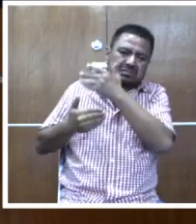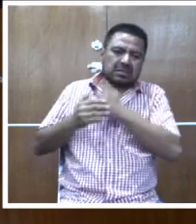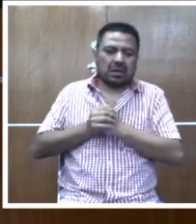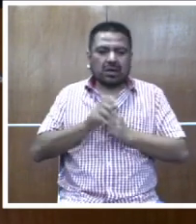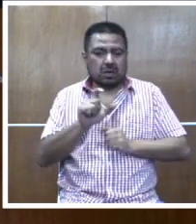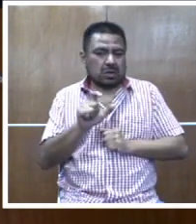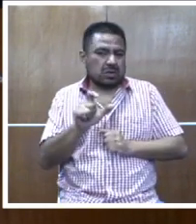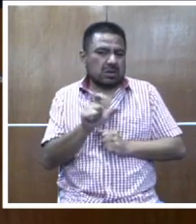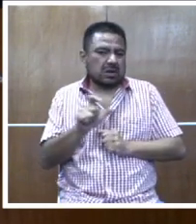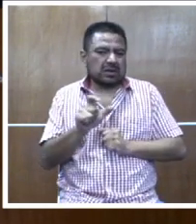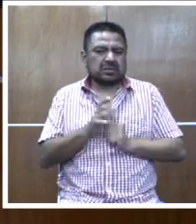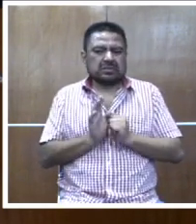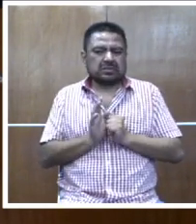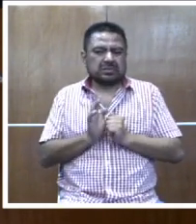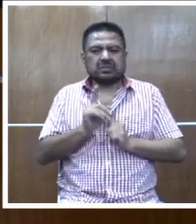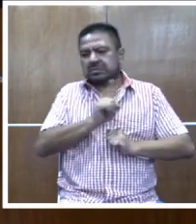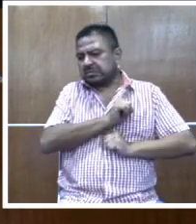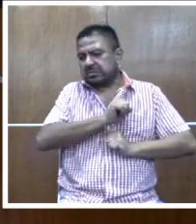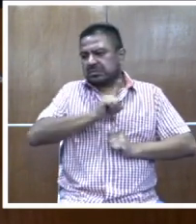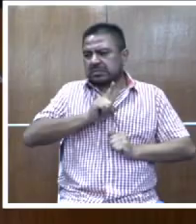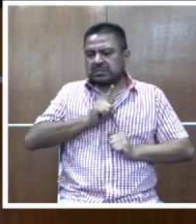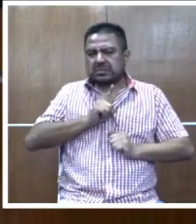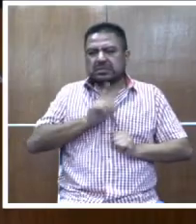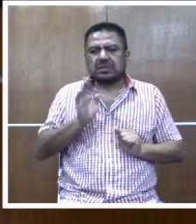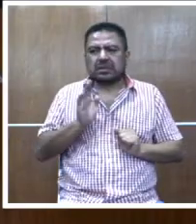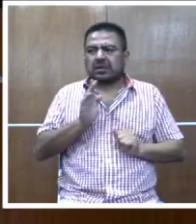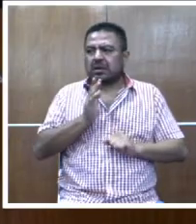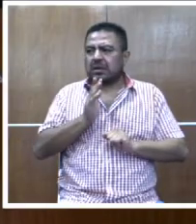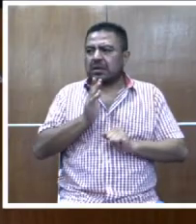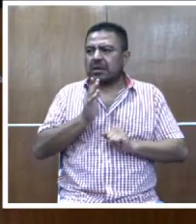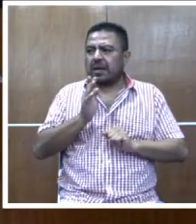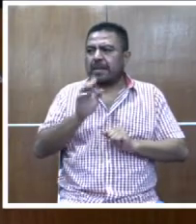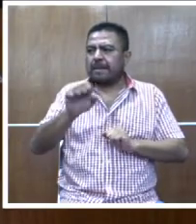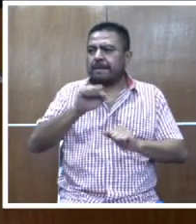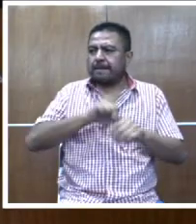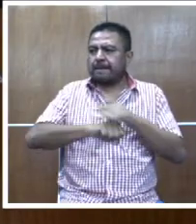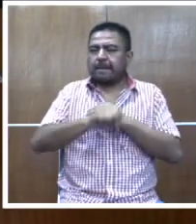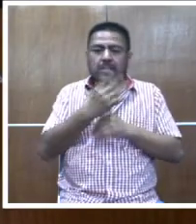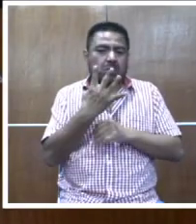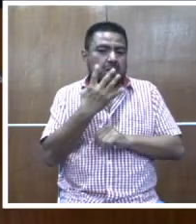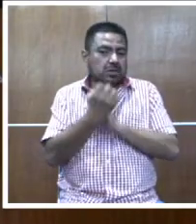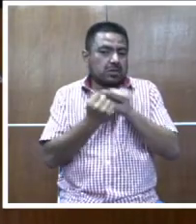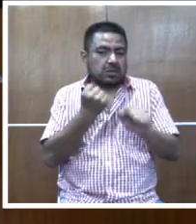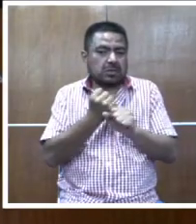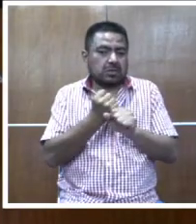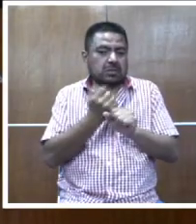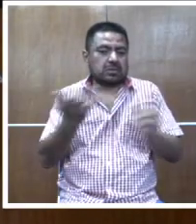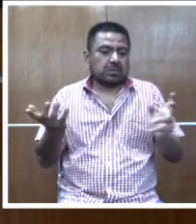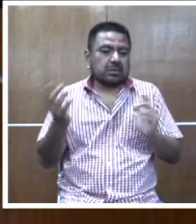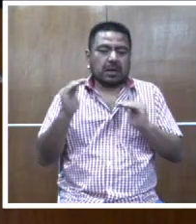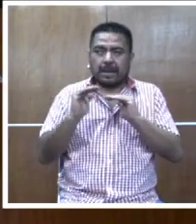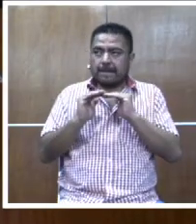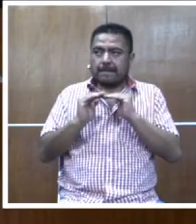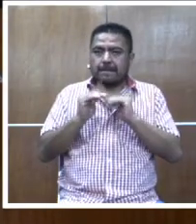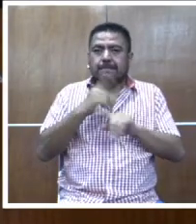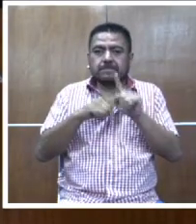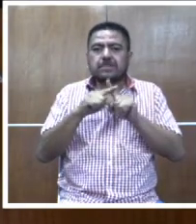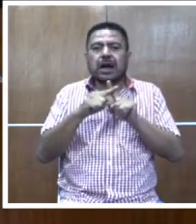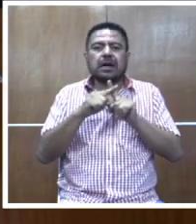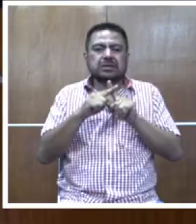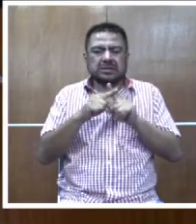cuando menos debe de pasar una pena de 4 años, más si el